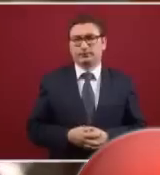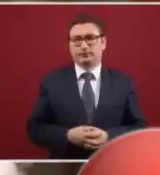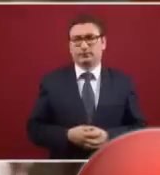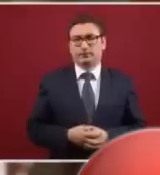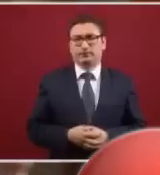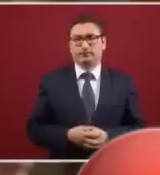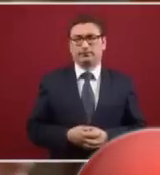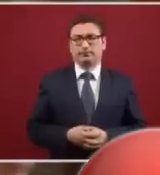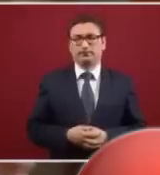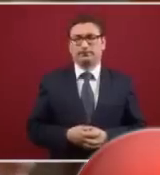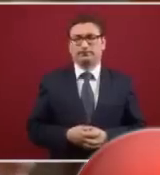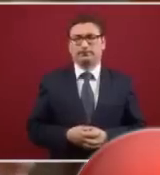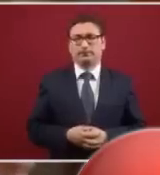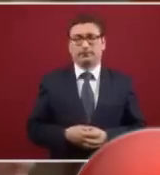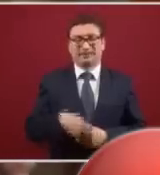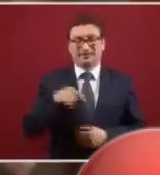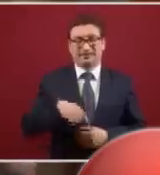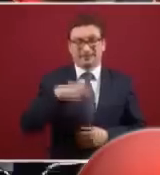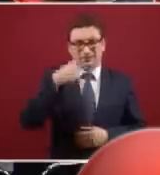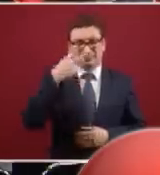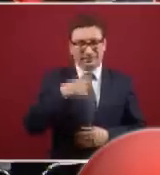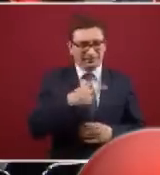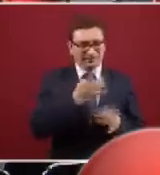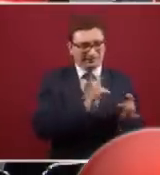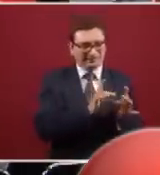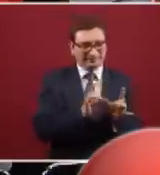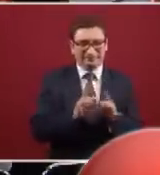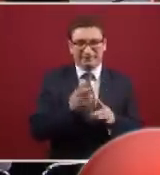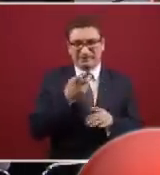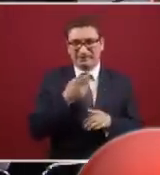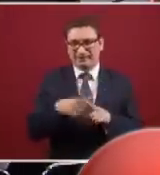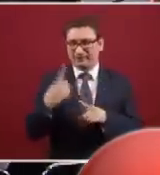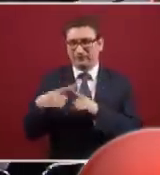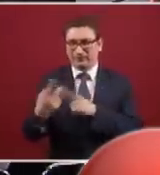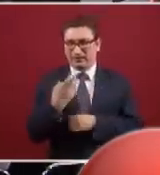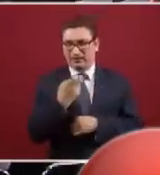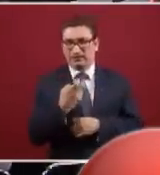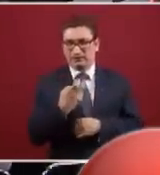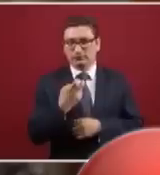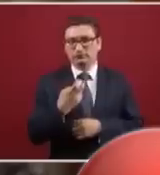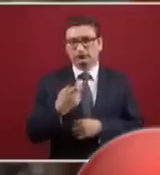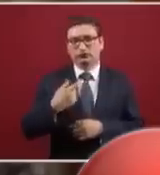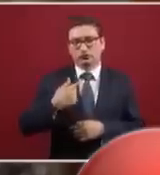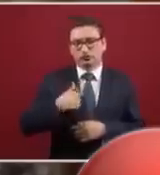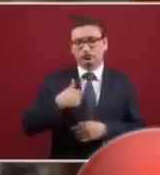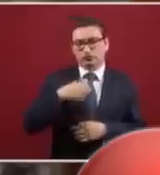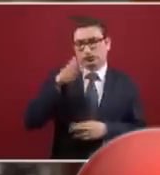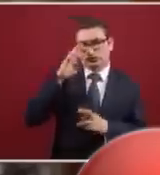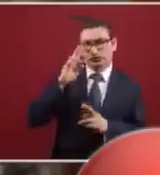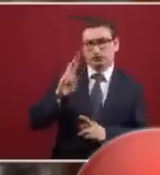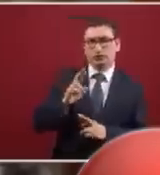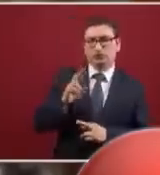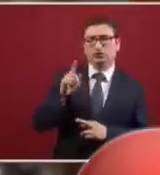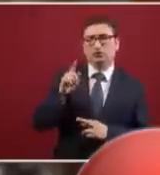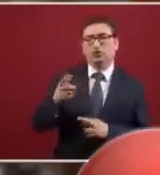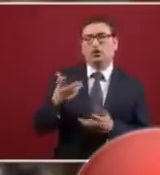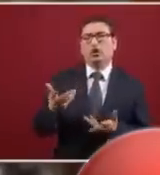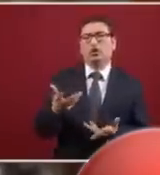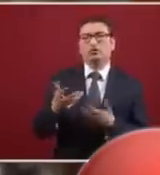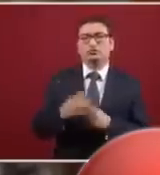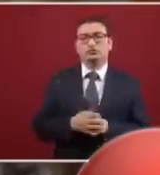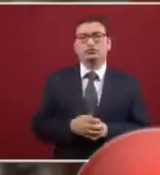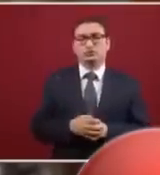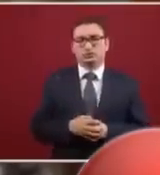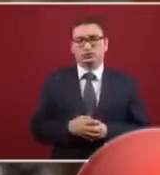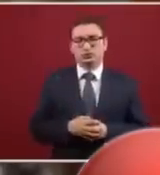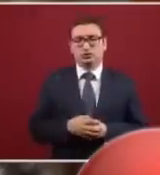ocurre en México y que también, le digo, desde la perspectiva, con mucho respeto lo digo, está empantanando, a pesar de que